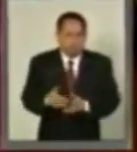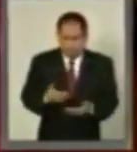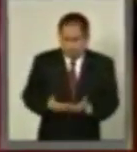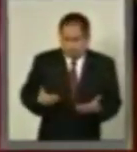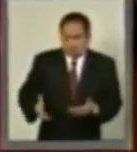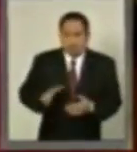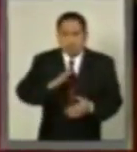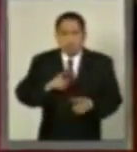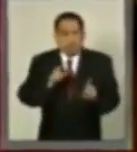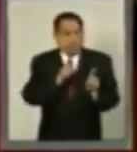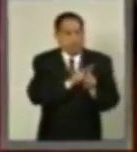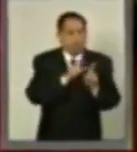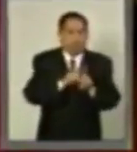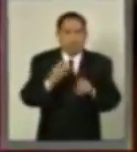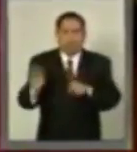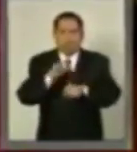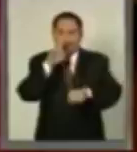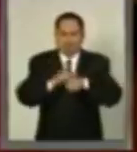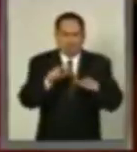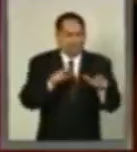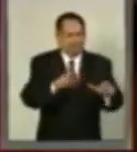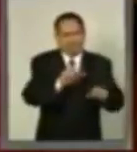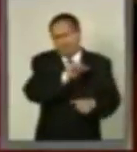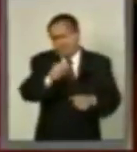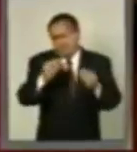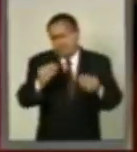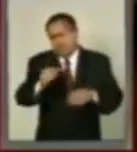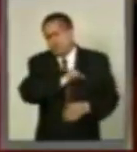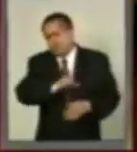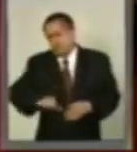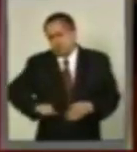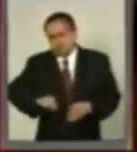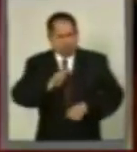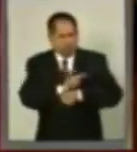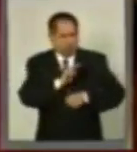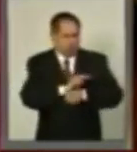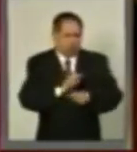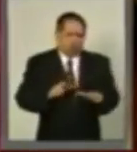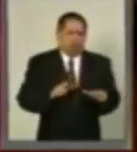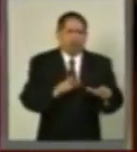hay servicio de protección federal con muchos alcaldes, muchísimos.